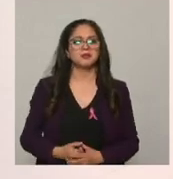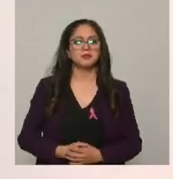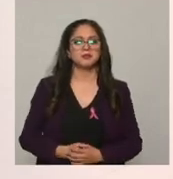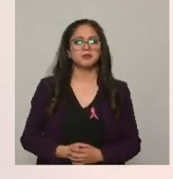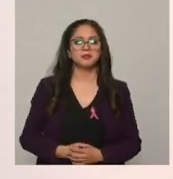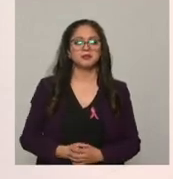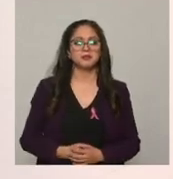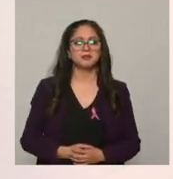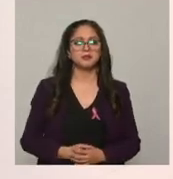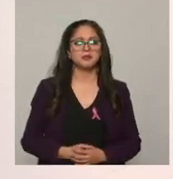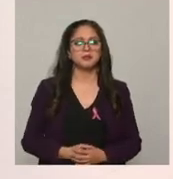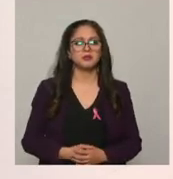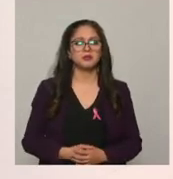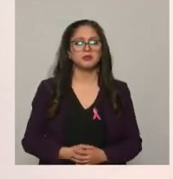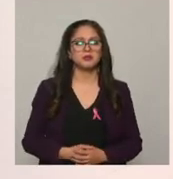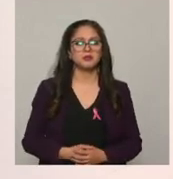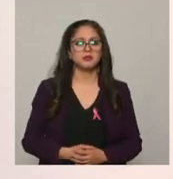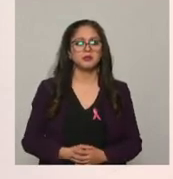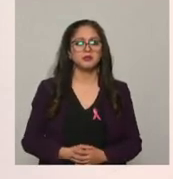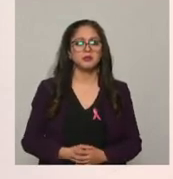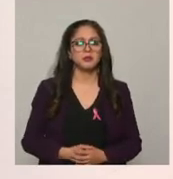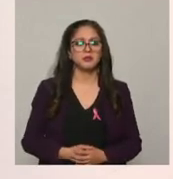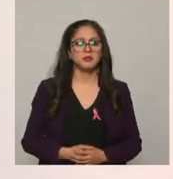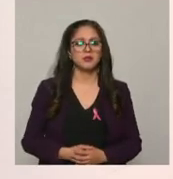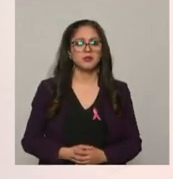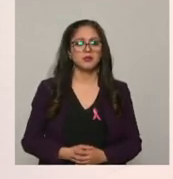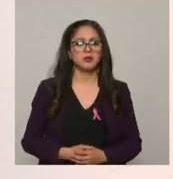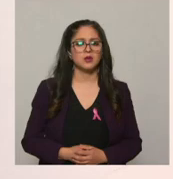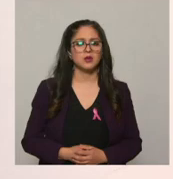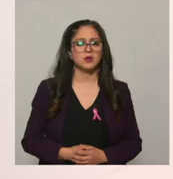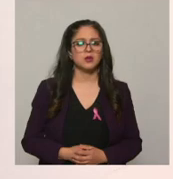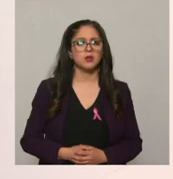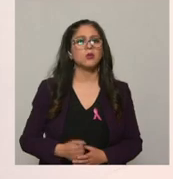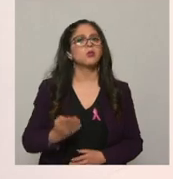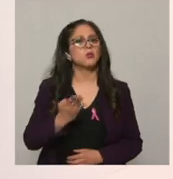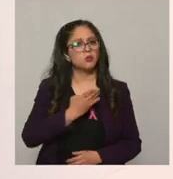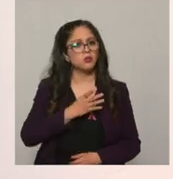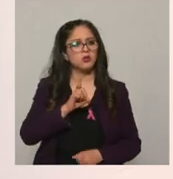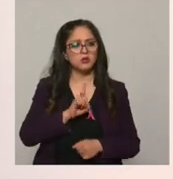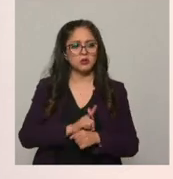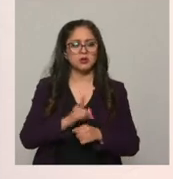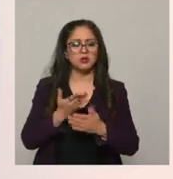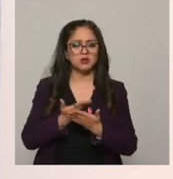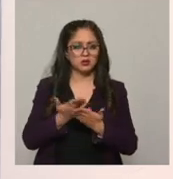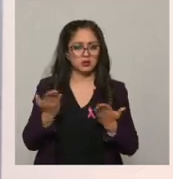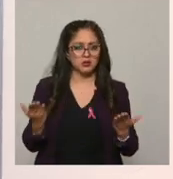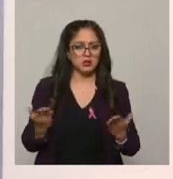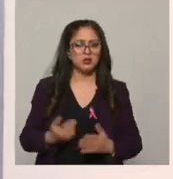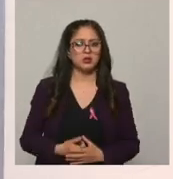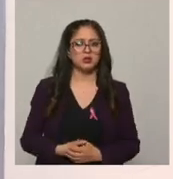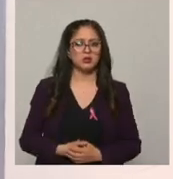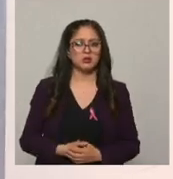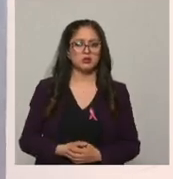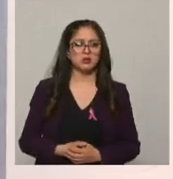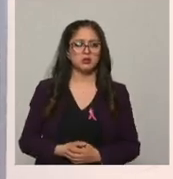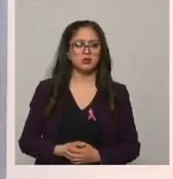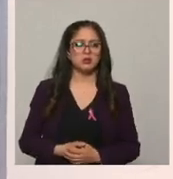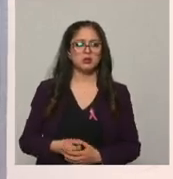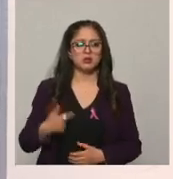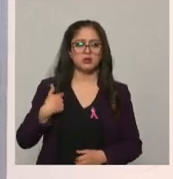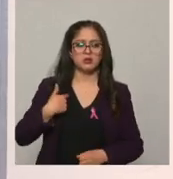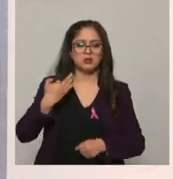Hola, Gloria, ¿me escuchas? Buenos días a toda la audiencia. Pues sí, efectivamente, en este momento estoy participando acá